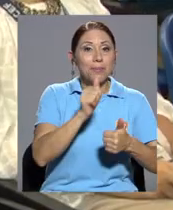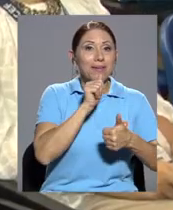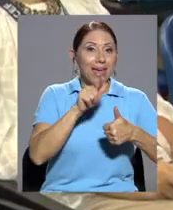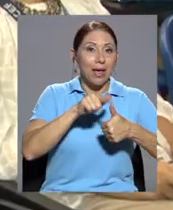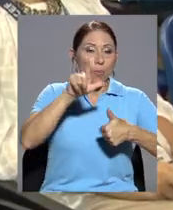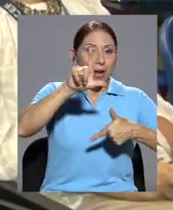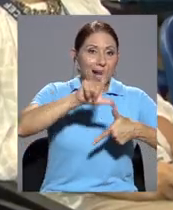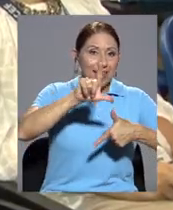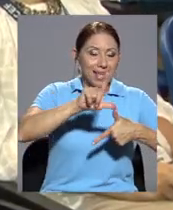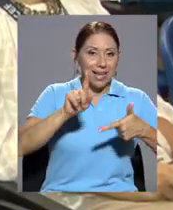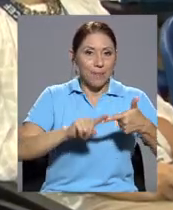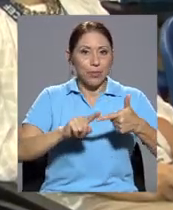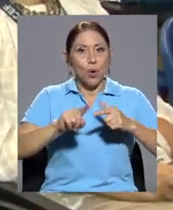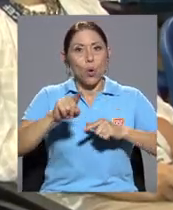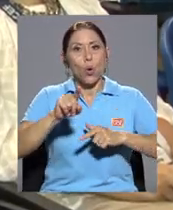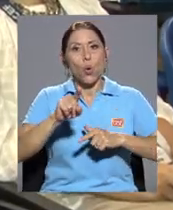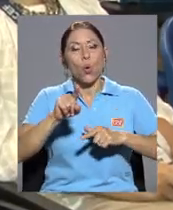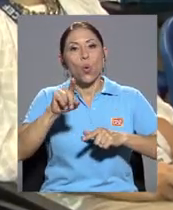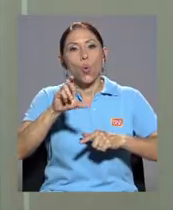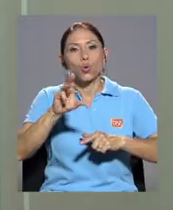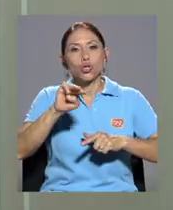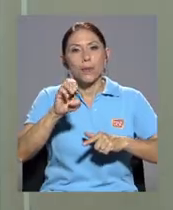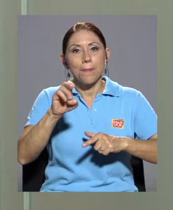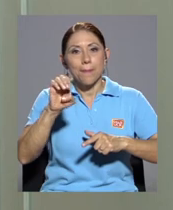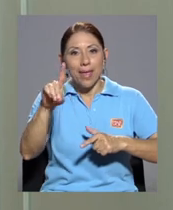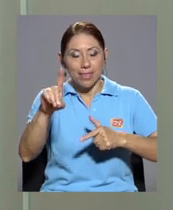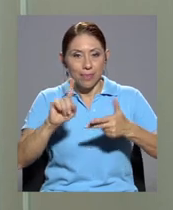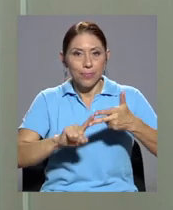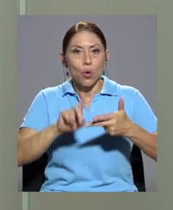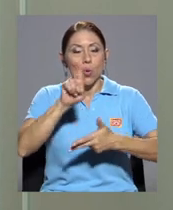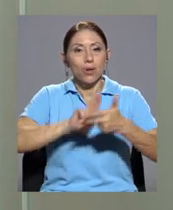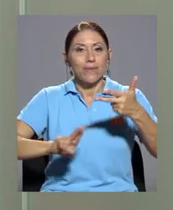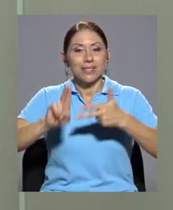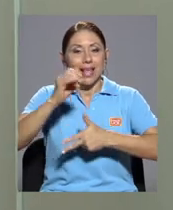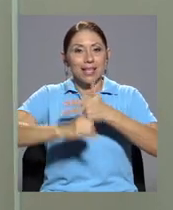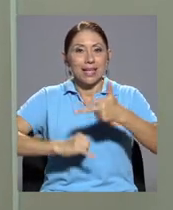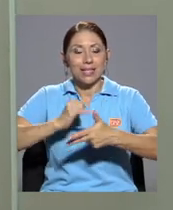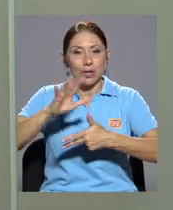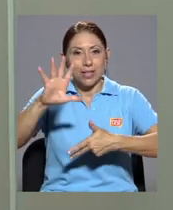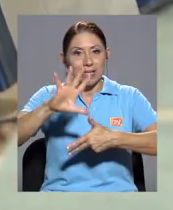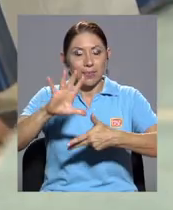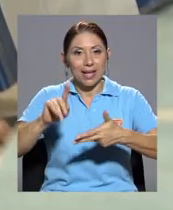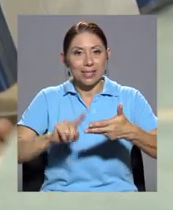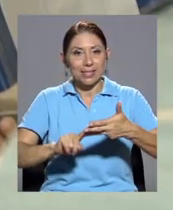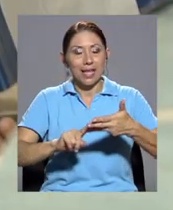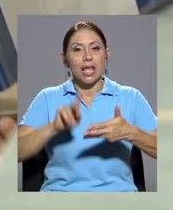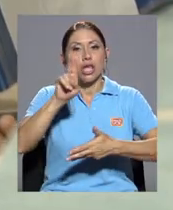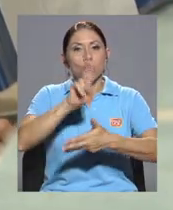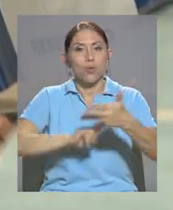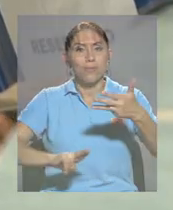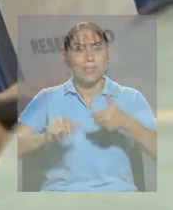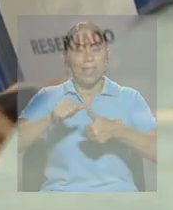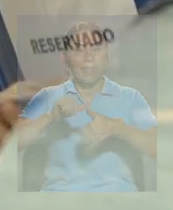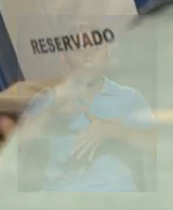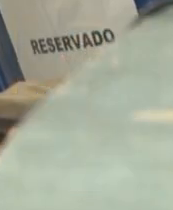Latina, la Universidad de Ciencias Médicas, la Universidad Internacional de las Américas y la Universidad Iberoamericana.